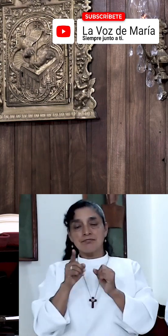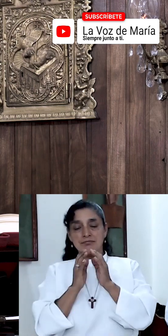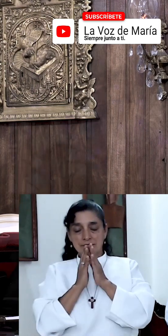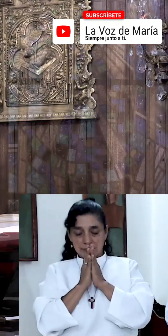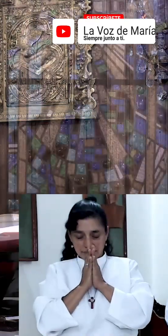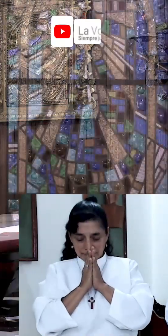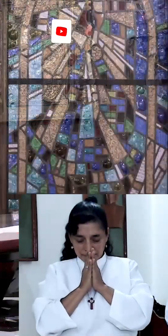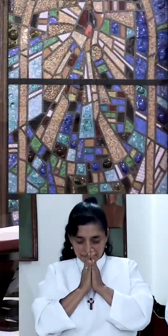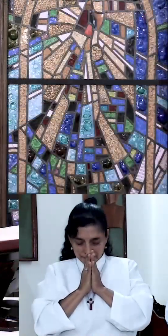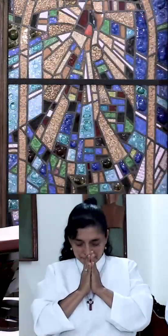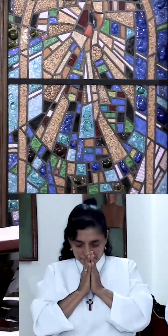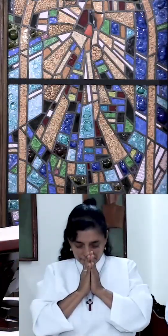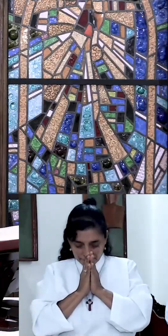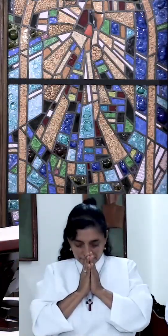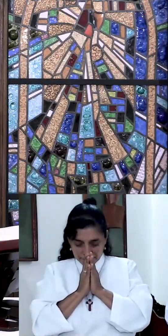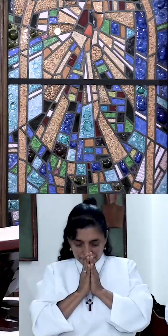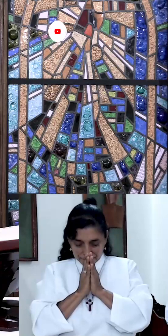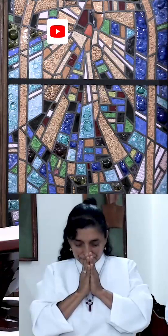por ustedes».